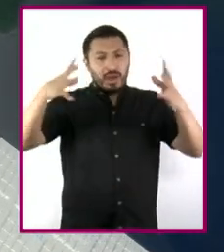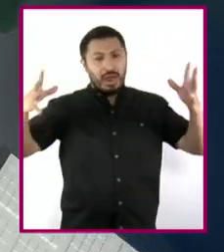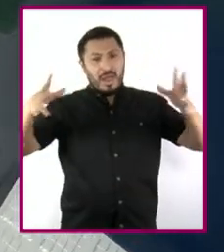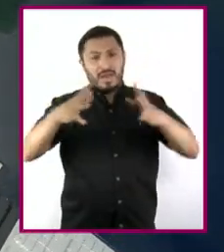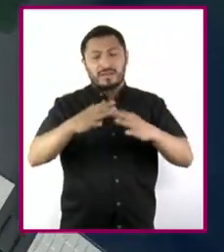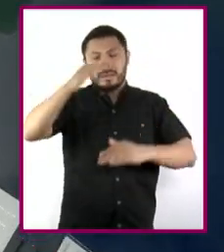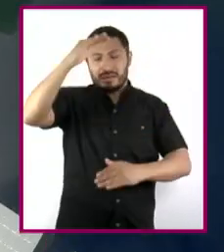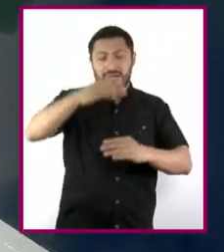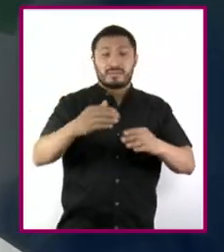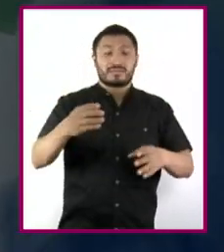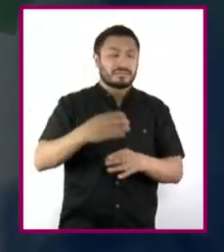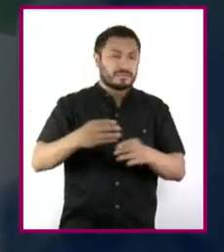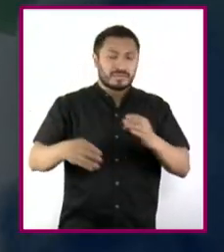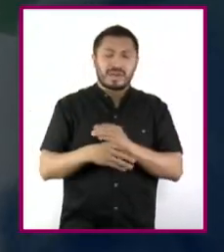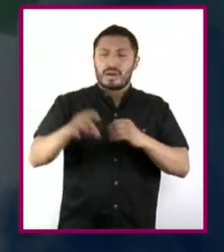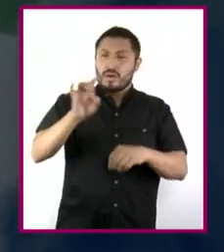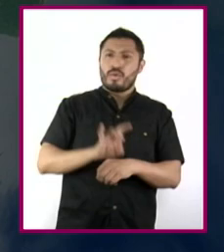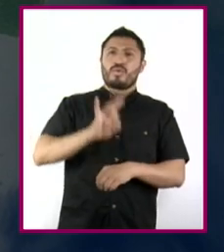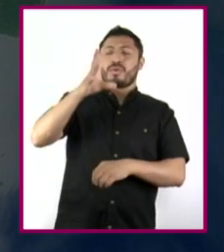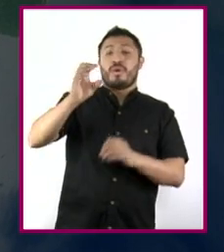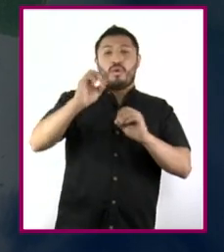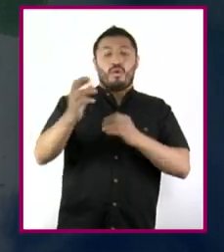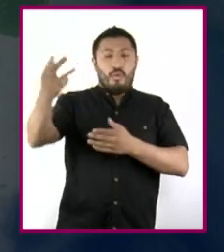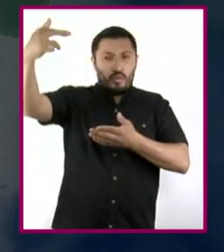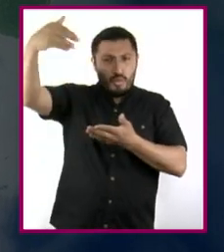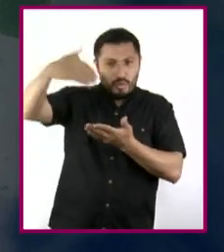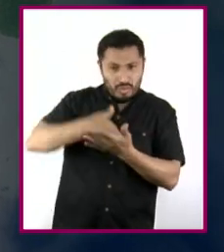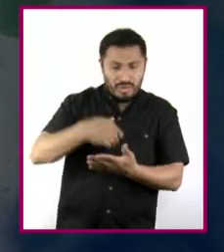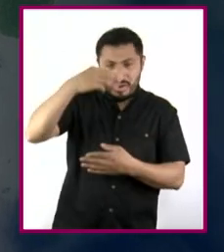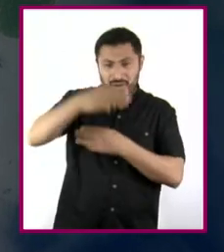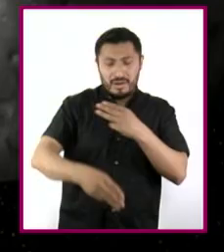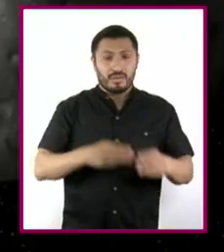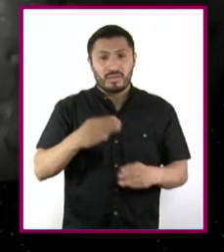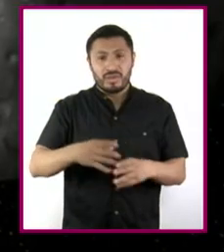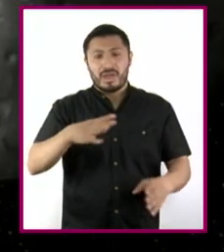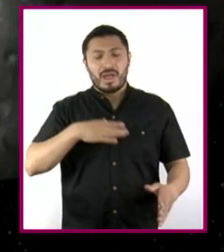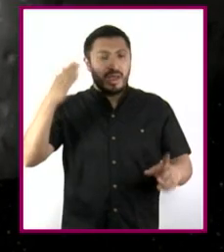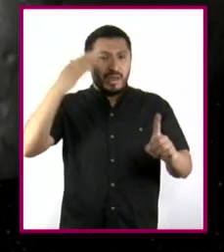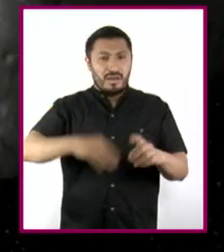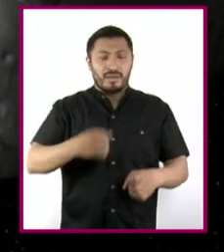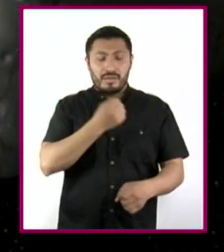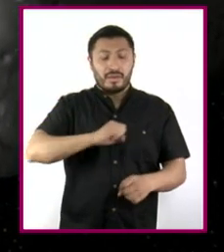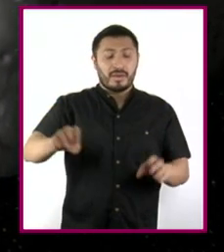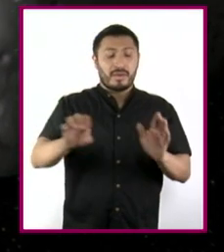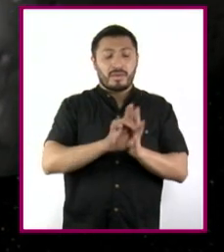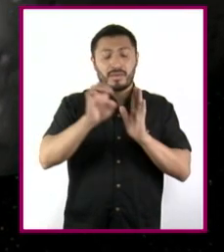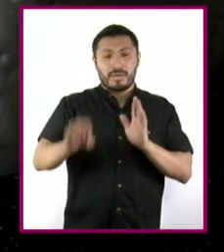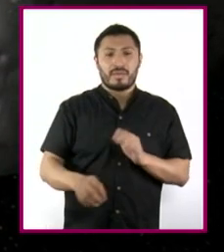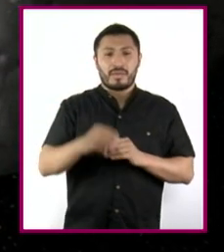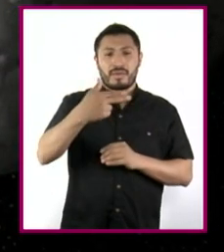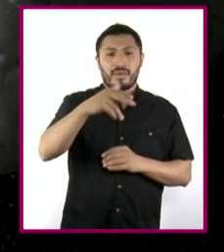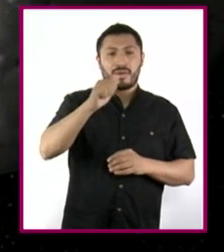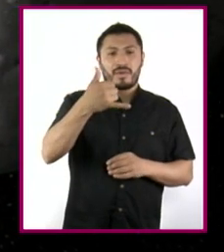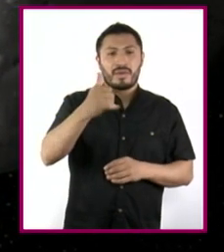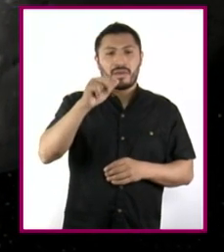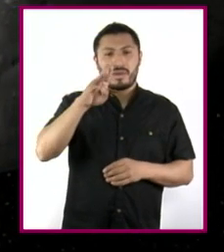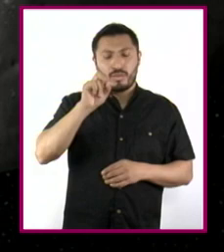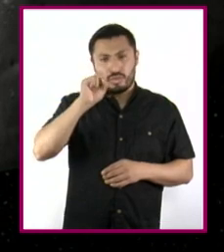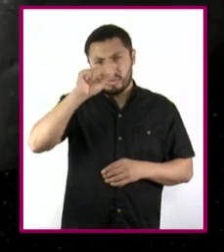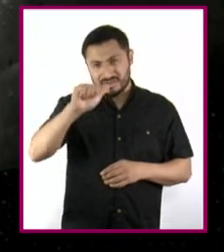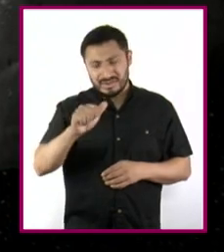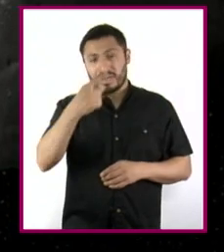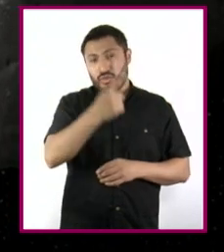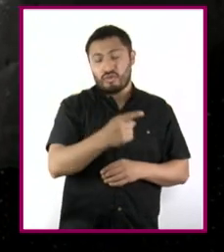vehículos lanzadores, vehículos de reentrada. Hay misiones muy famosas como lo es la Hayabusa 1 y la Hayabusa 2, que